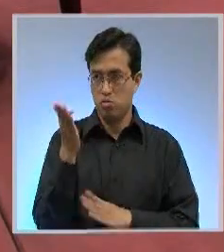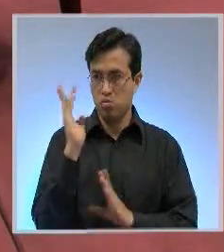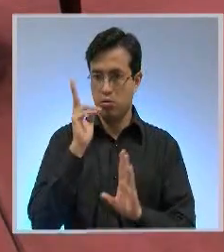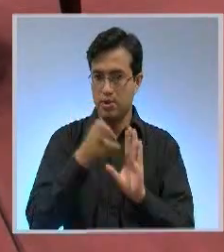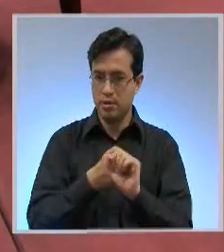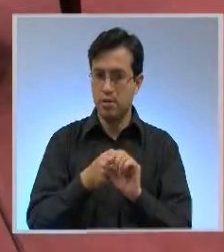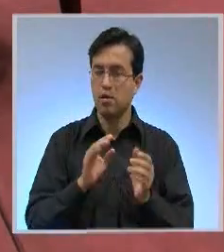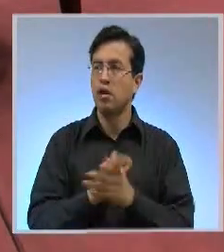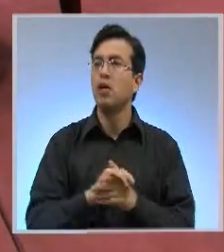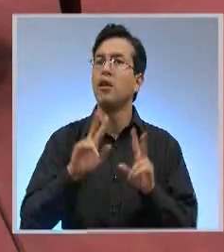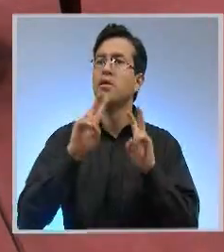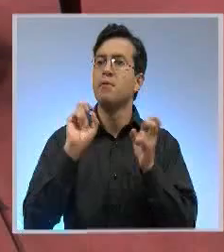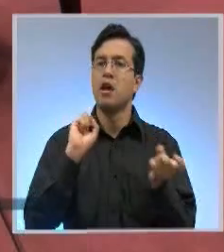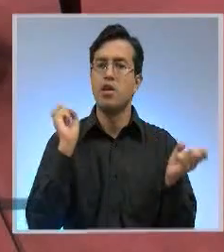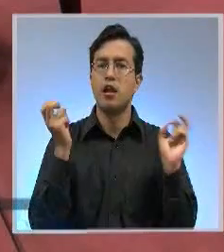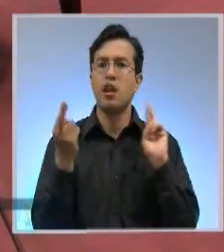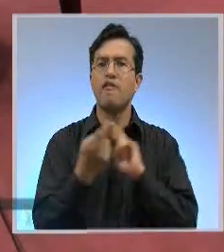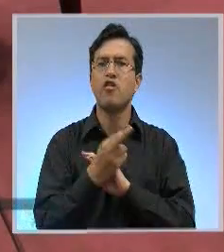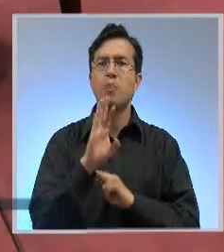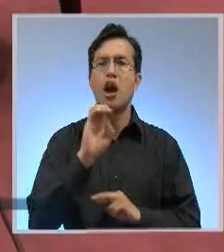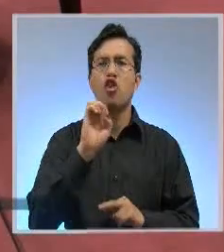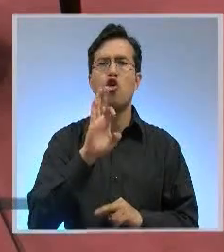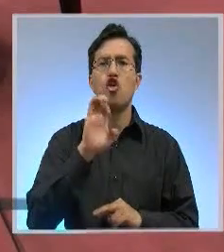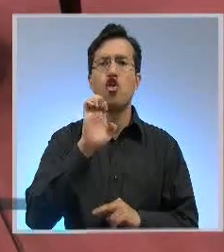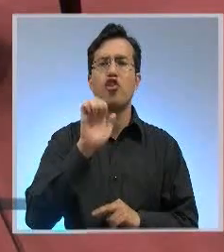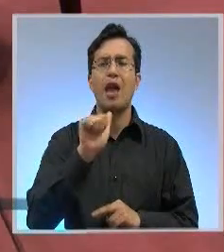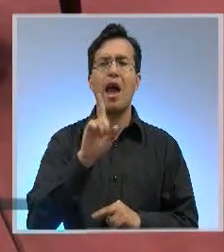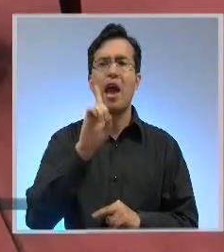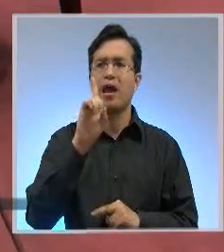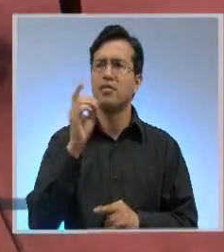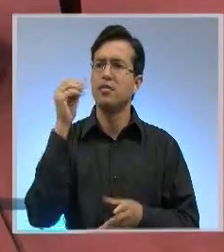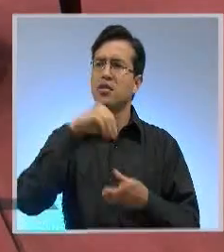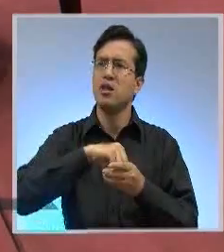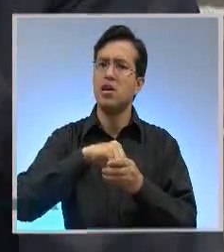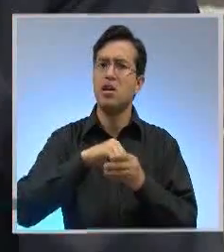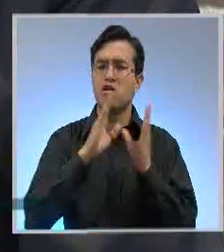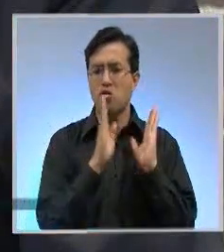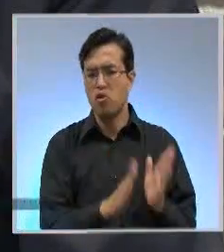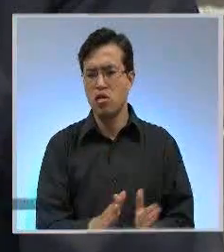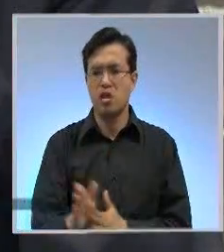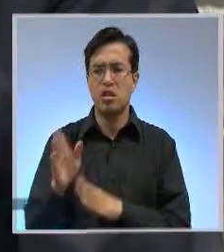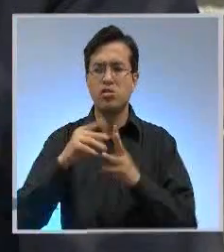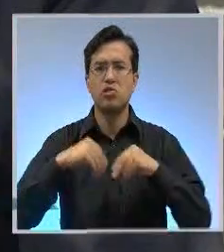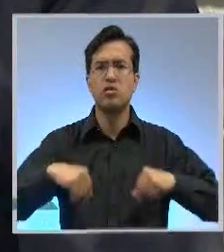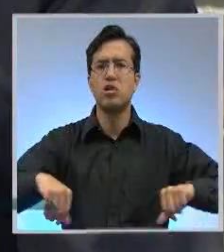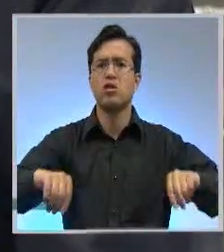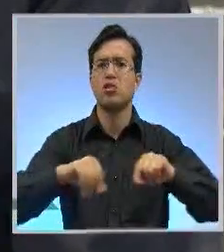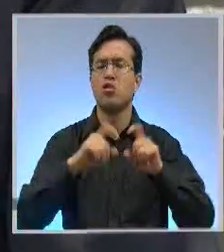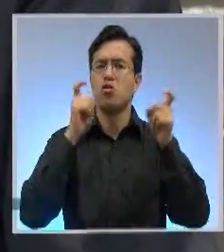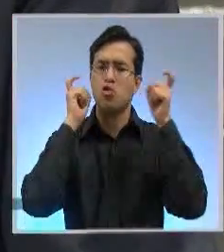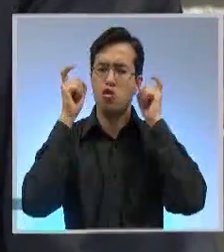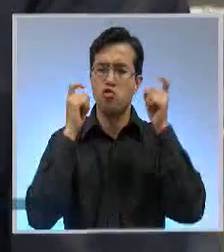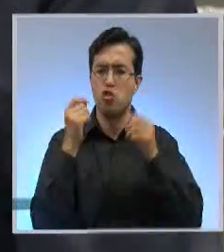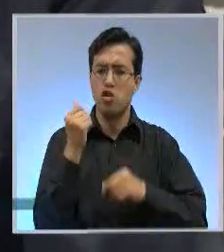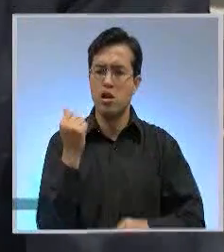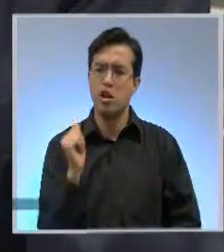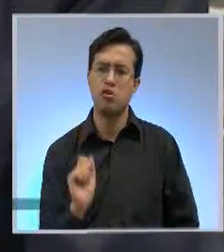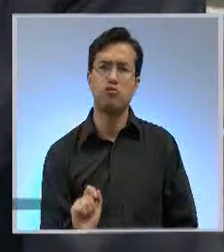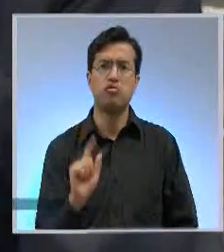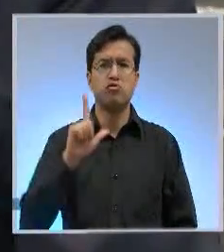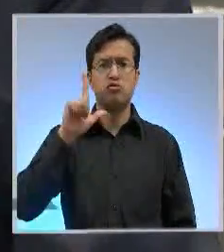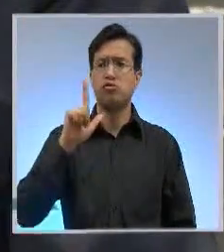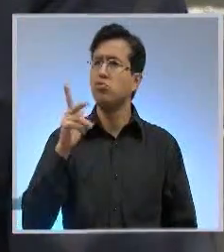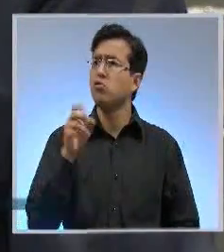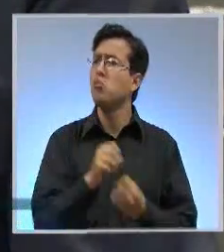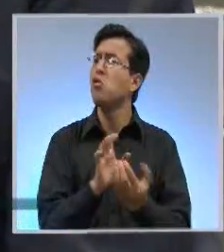fideicomisos que, manejados desde el exterior, siguen teniendo réditos por fuera, pero que al interno del país eso significa